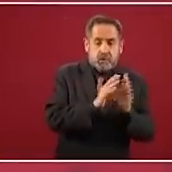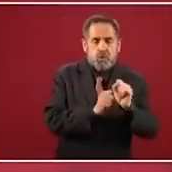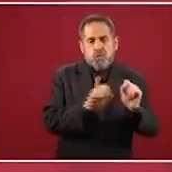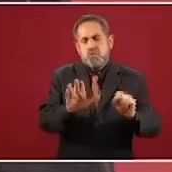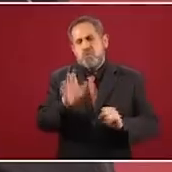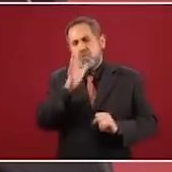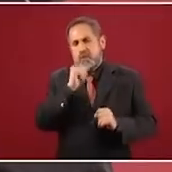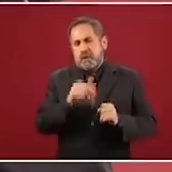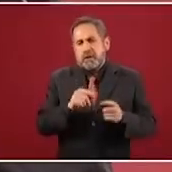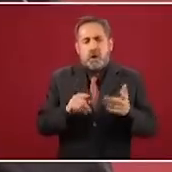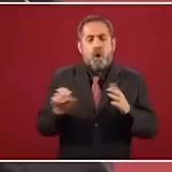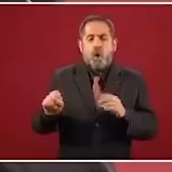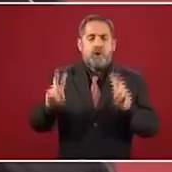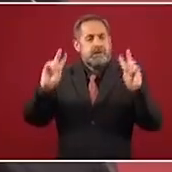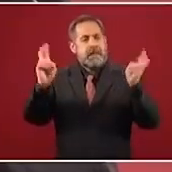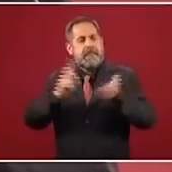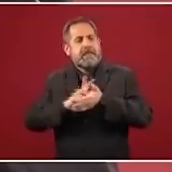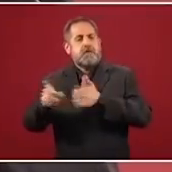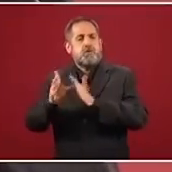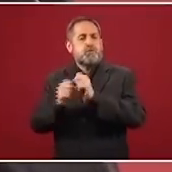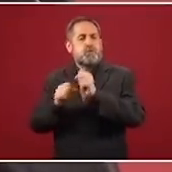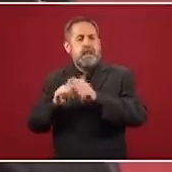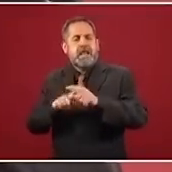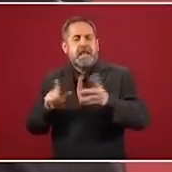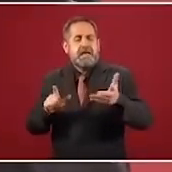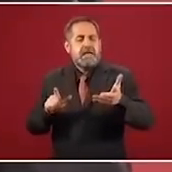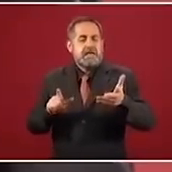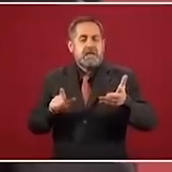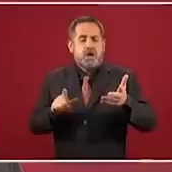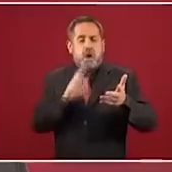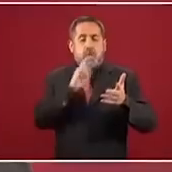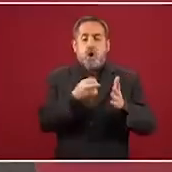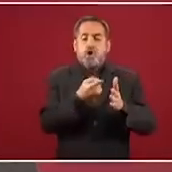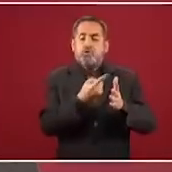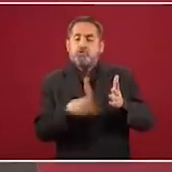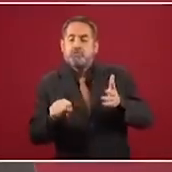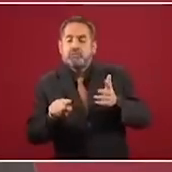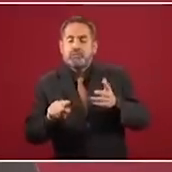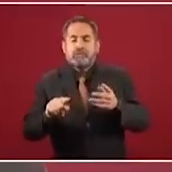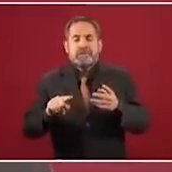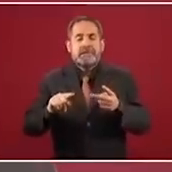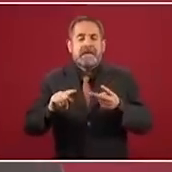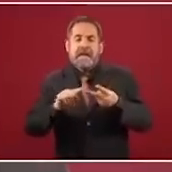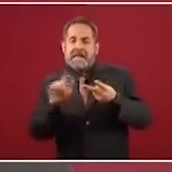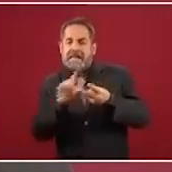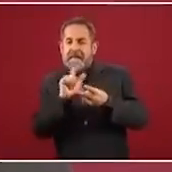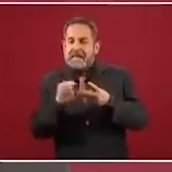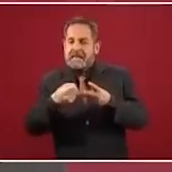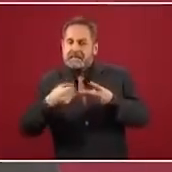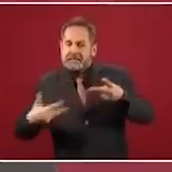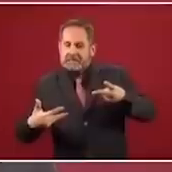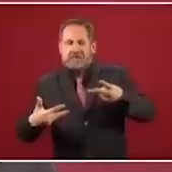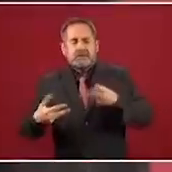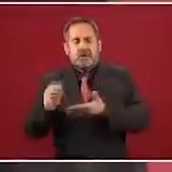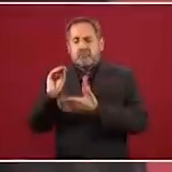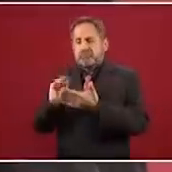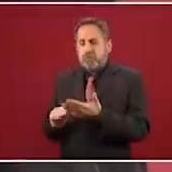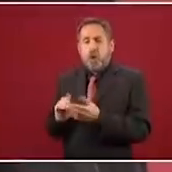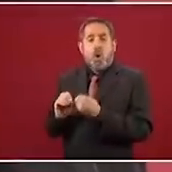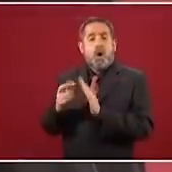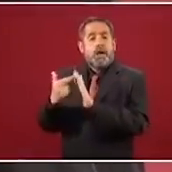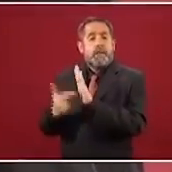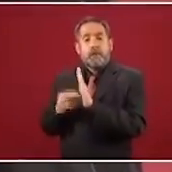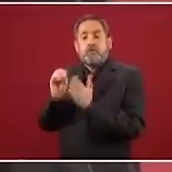en derecho constitucional. ¿Sí? Para eso están las leyes secundarias, para eso están los reglamentos, tantas